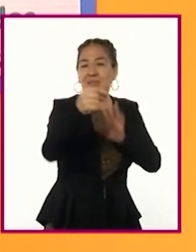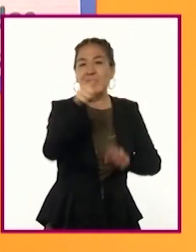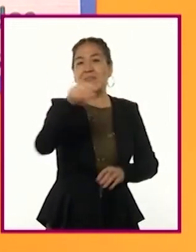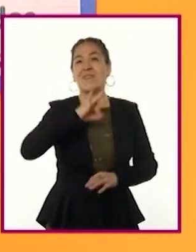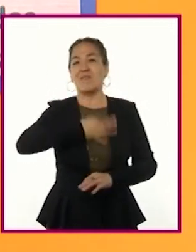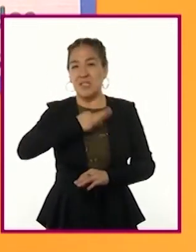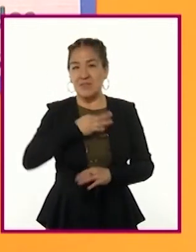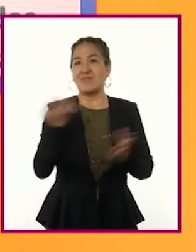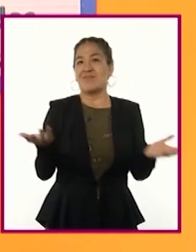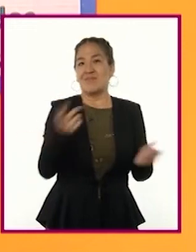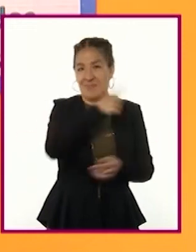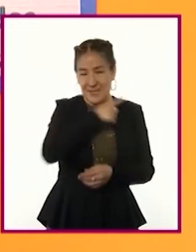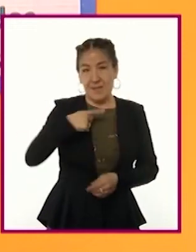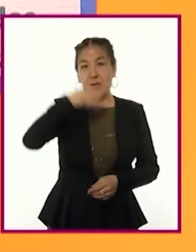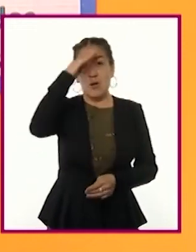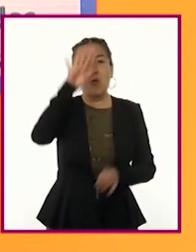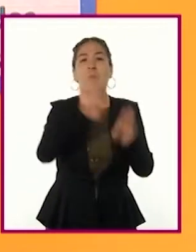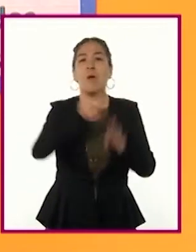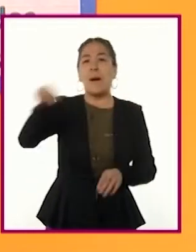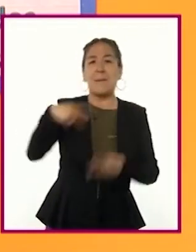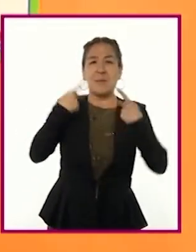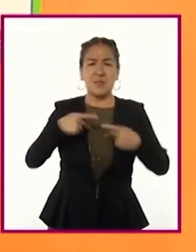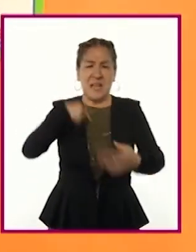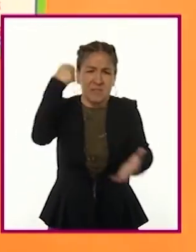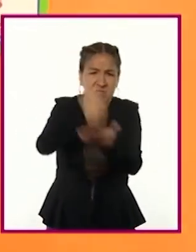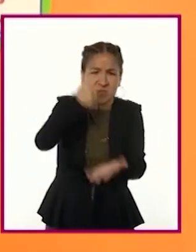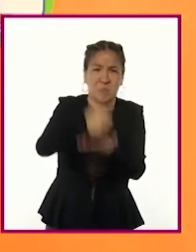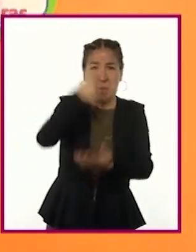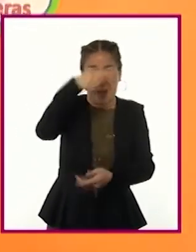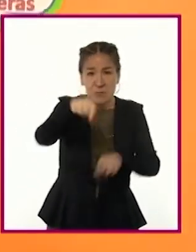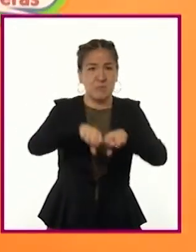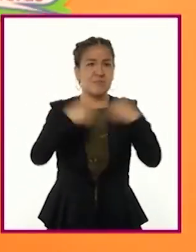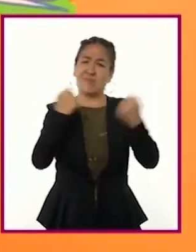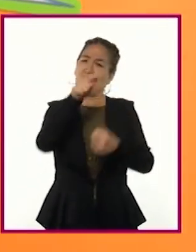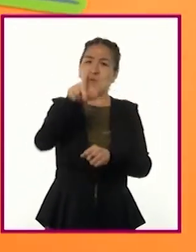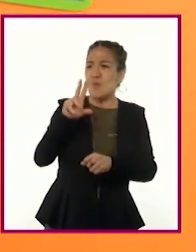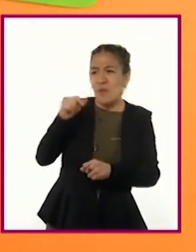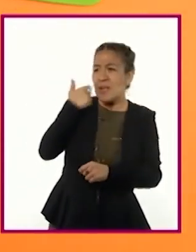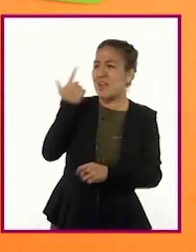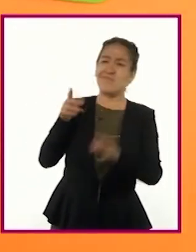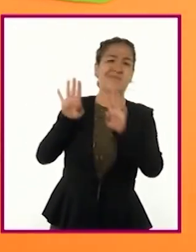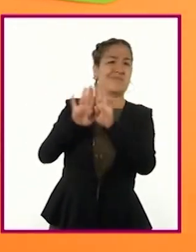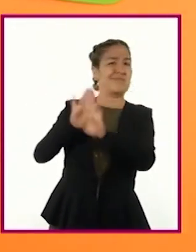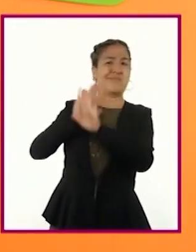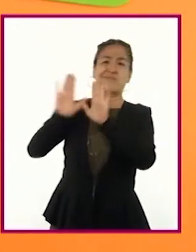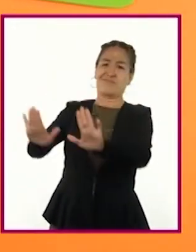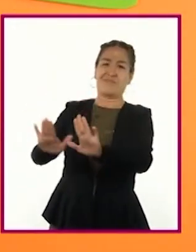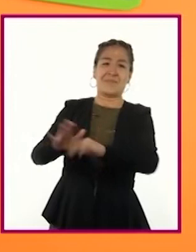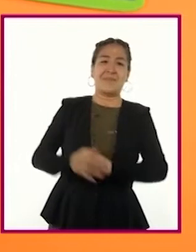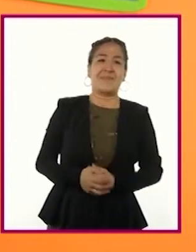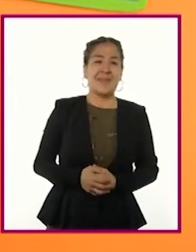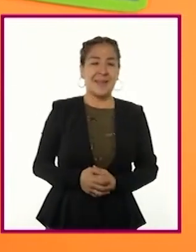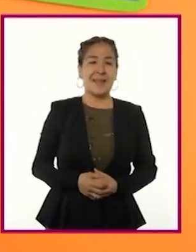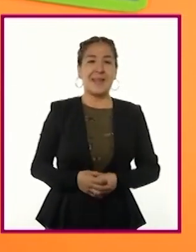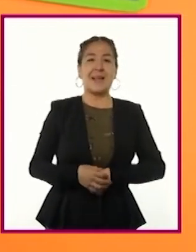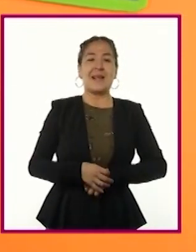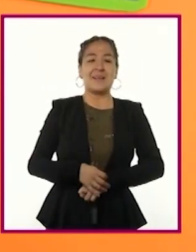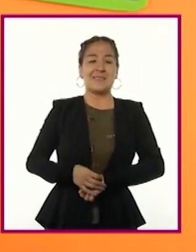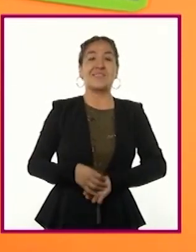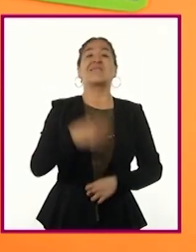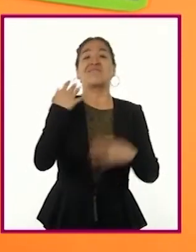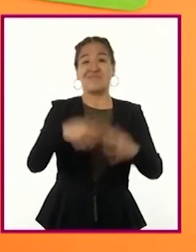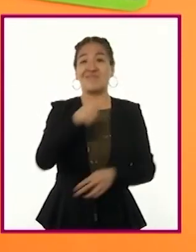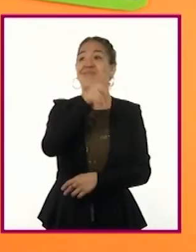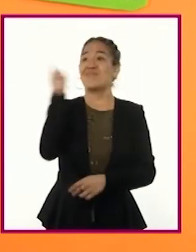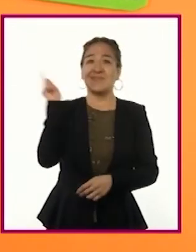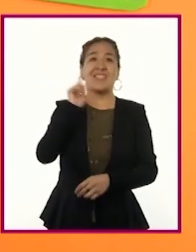Recuerden, nadie les puede obligar a hacer algo que no quieran. Vaya, maestro, al parecer son muchos los mitos que andan